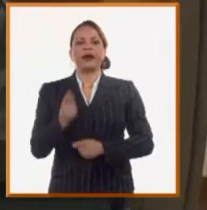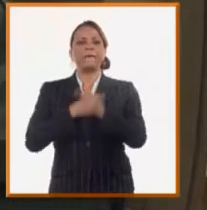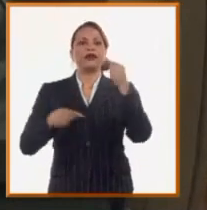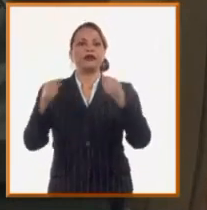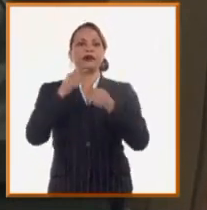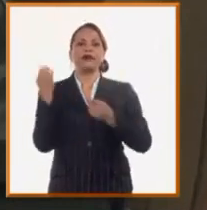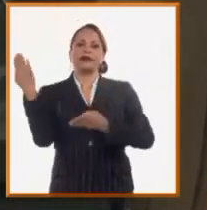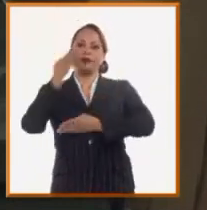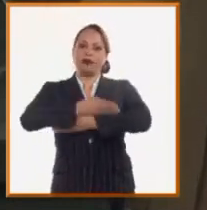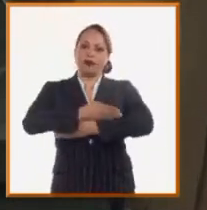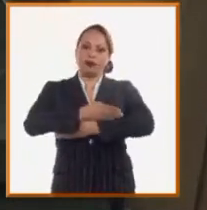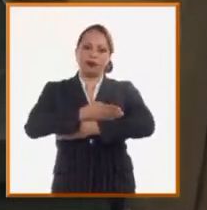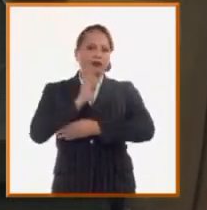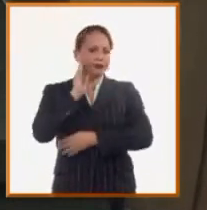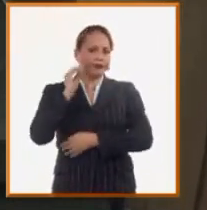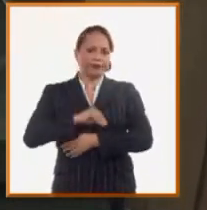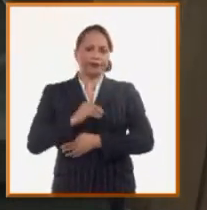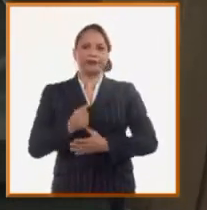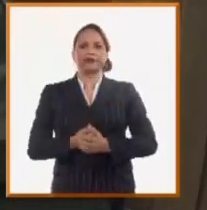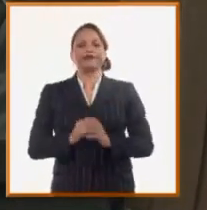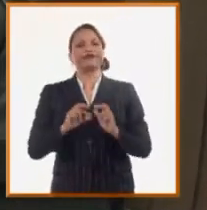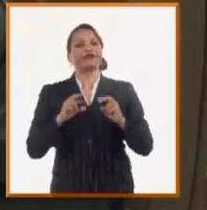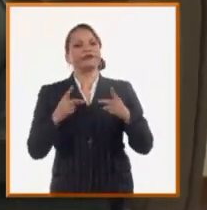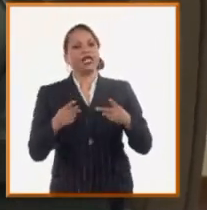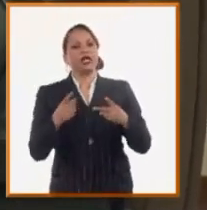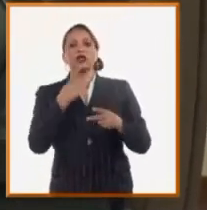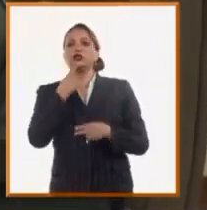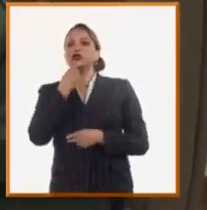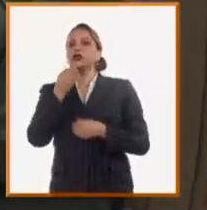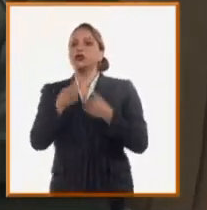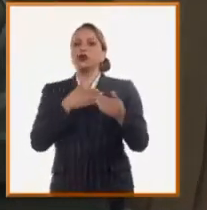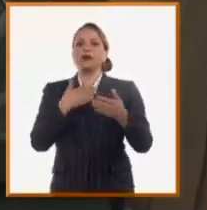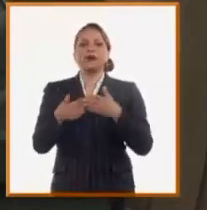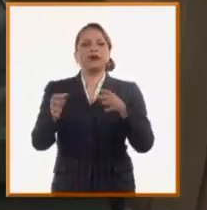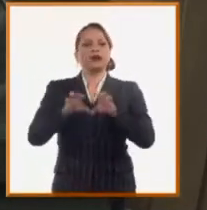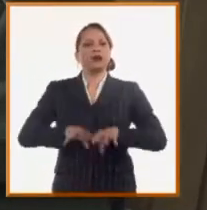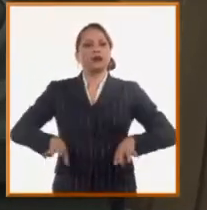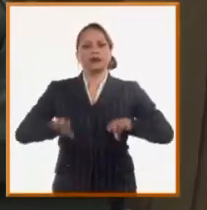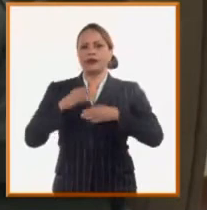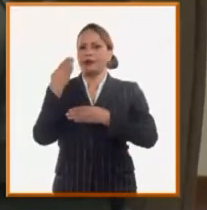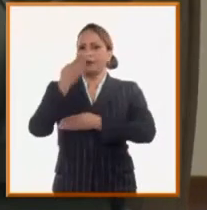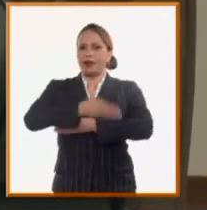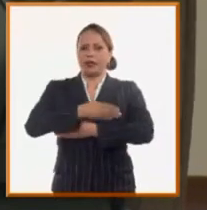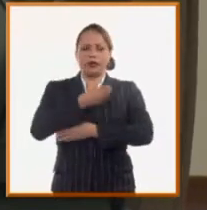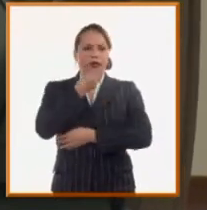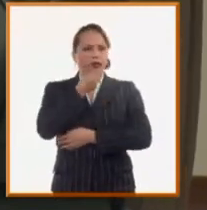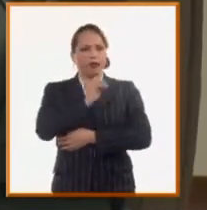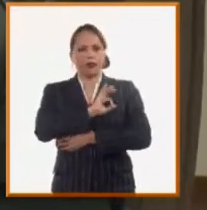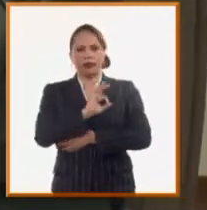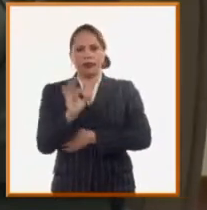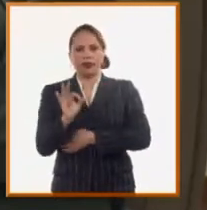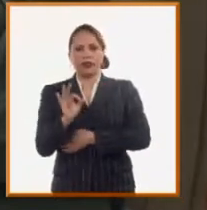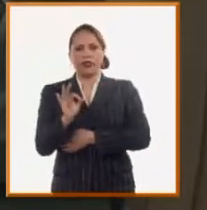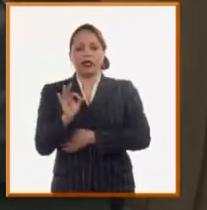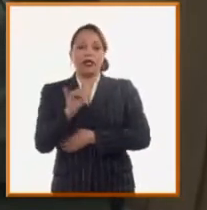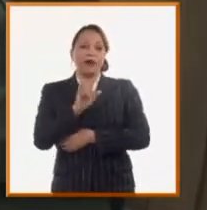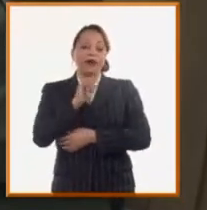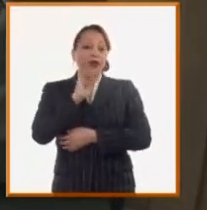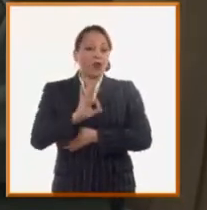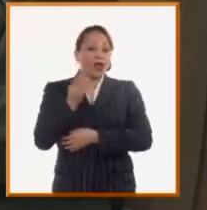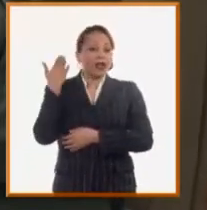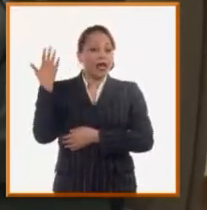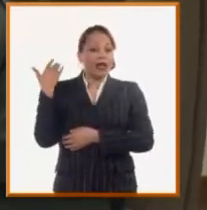el bloqueo. Insisto, nosotros no estamos viviendo las condiciones de bloqueo que vivíamos